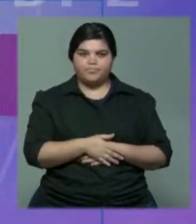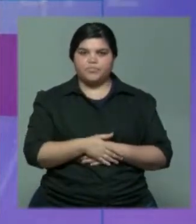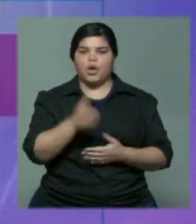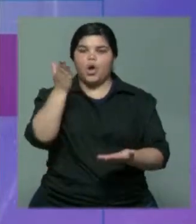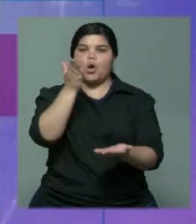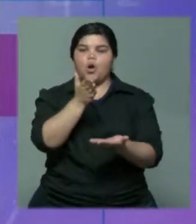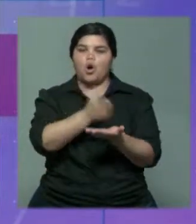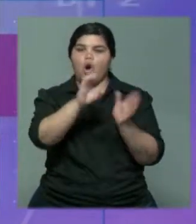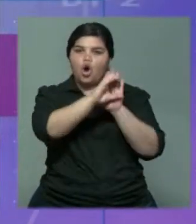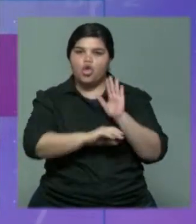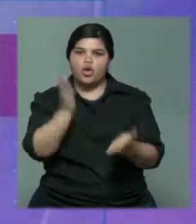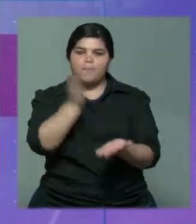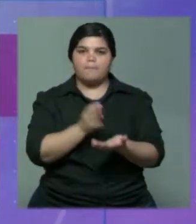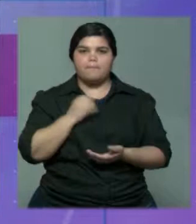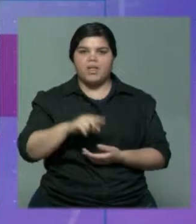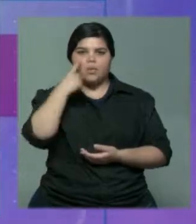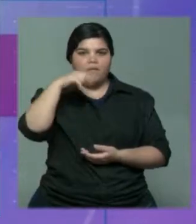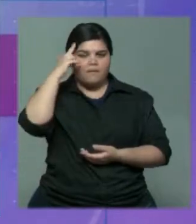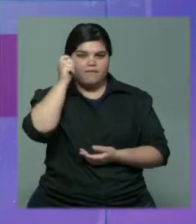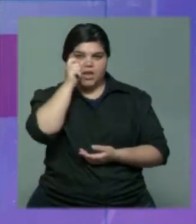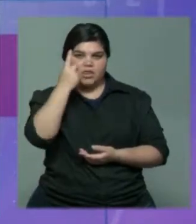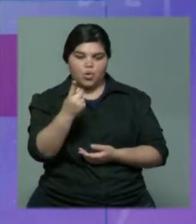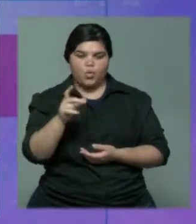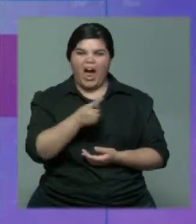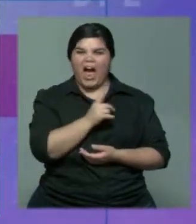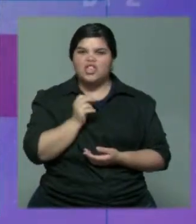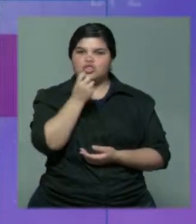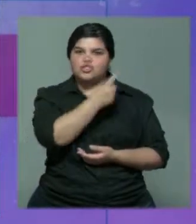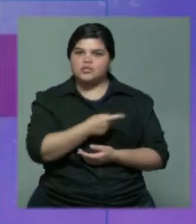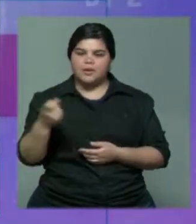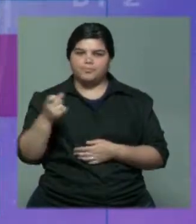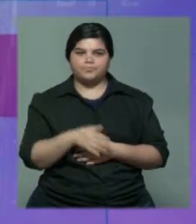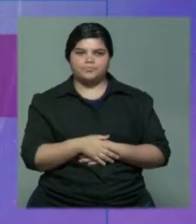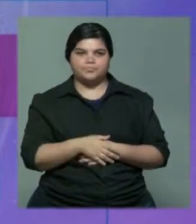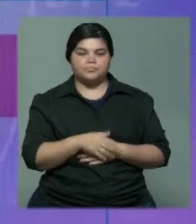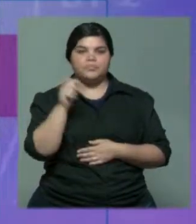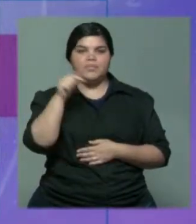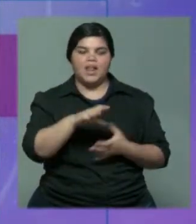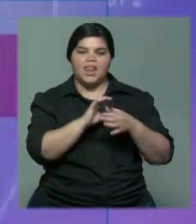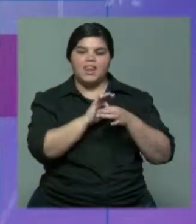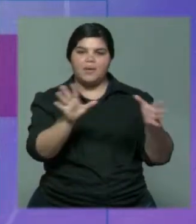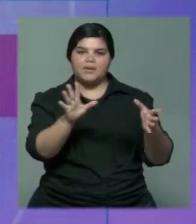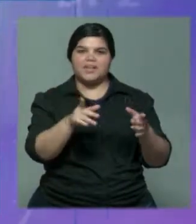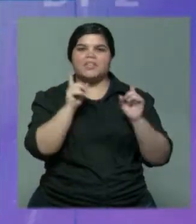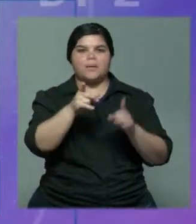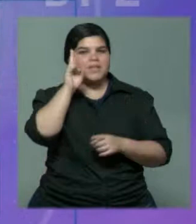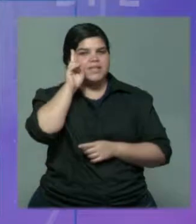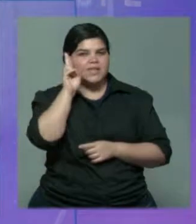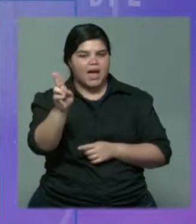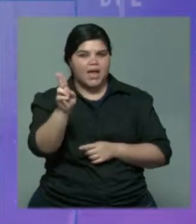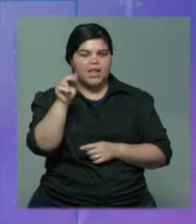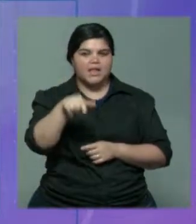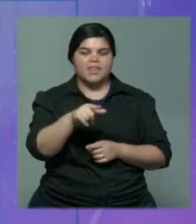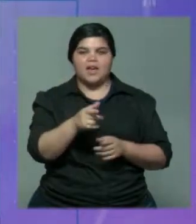de 1921, tiene 100 años. La aplicación de las salidas transitorias o la libertad condicional que se aplica en nuestro país pone